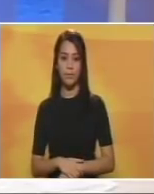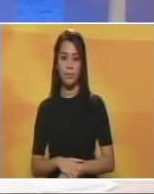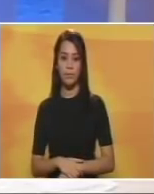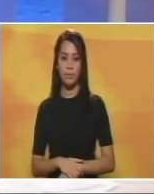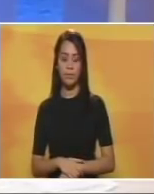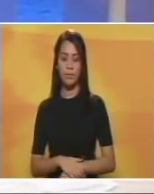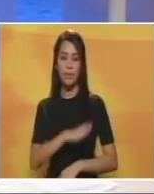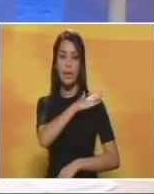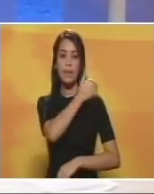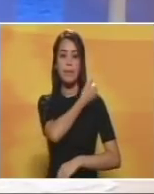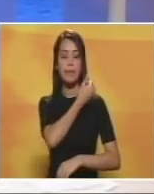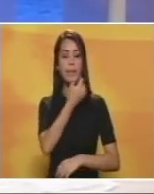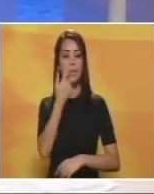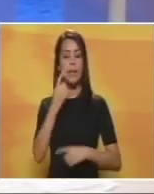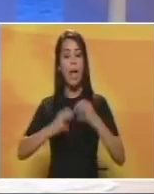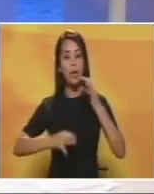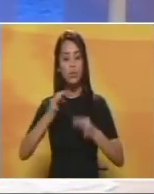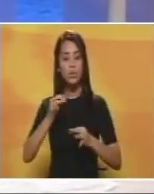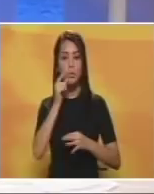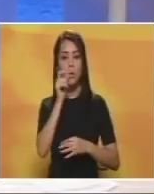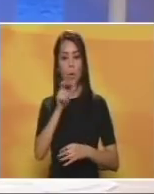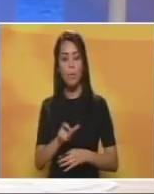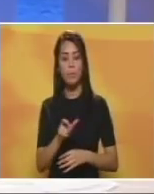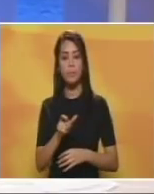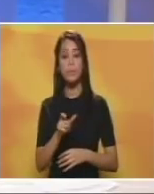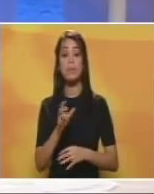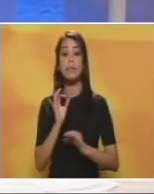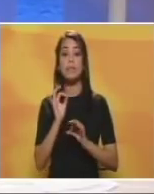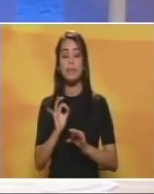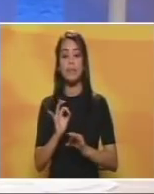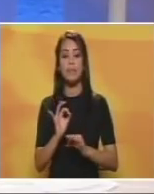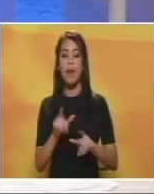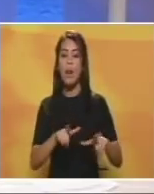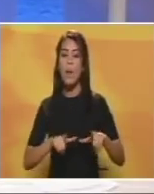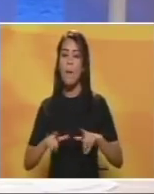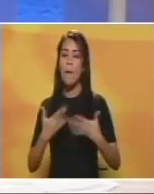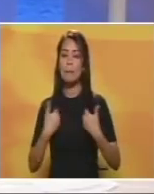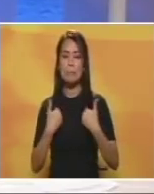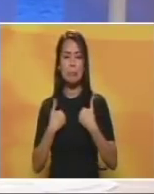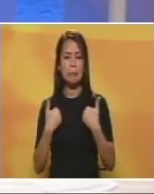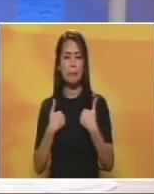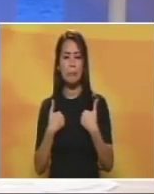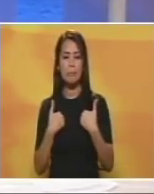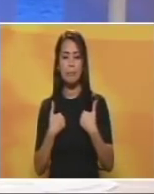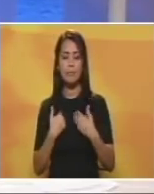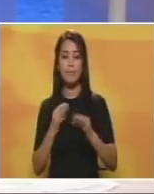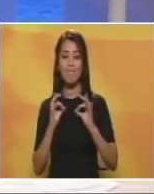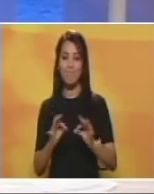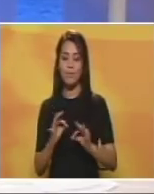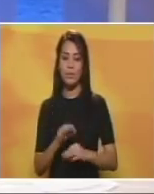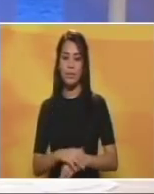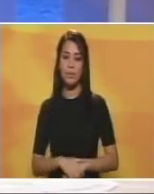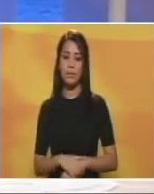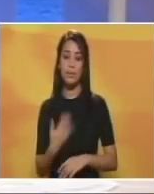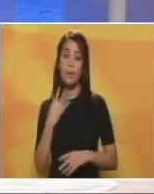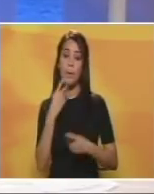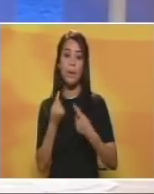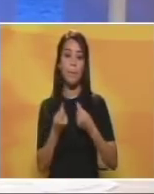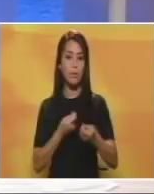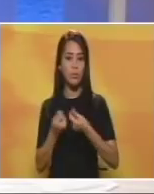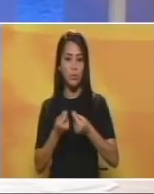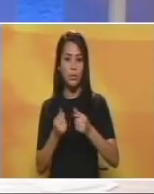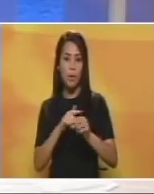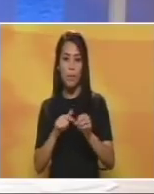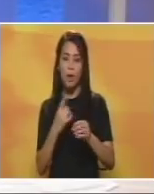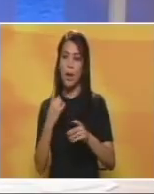El director ejecutivo de FEDEAGRO, Pedro Vicente Pérez, advirtió que el sector podría sufrir un colapso definitivo si no recibe un financiamiento en